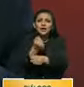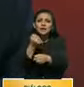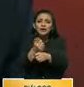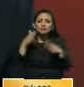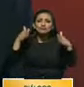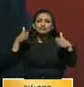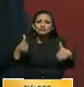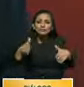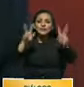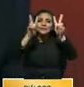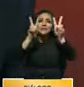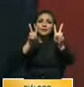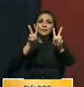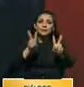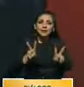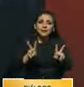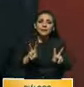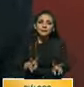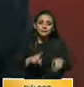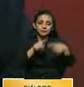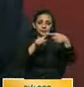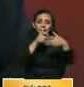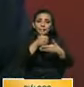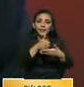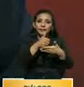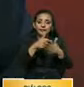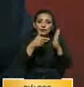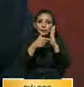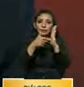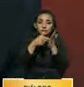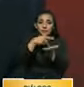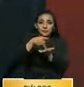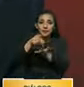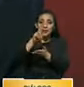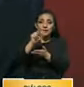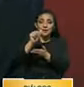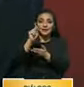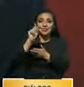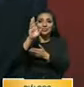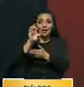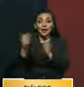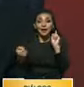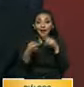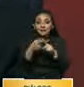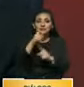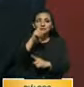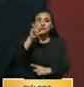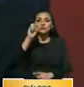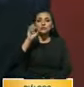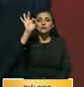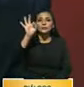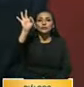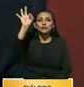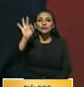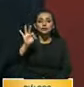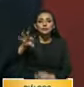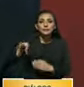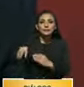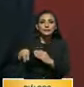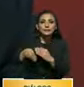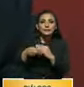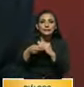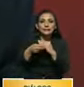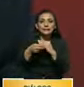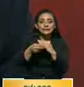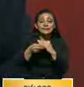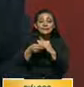por segmentos. Beneficios tributarios en el pago de impuesto a la renta hasta de un 150% adicional